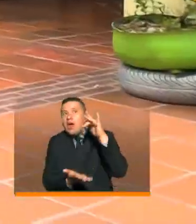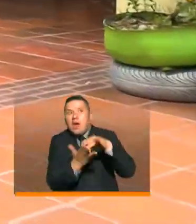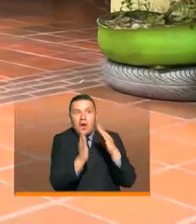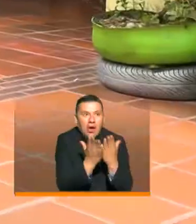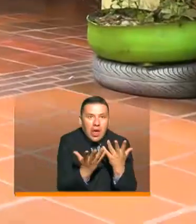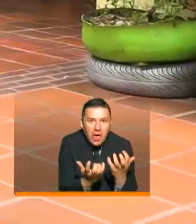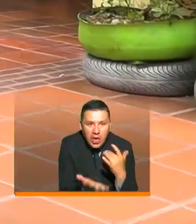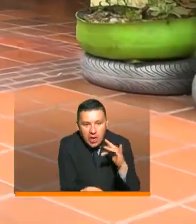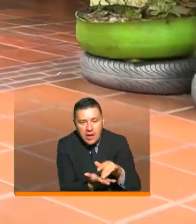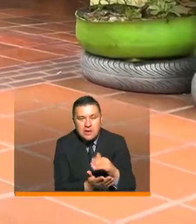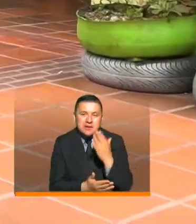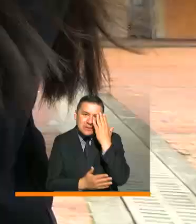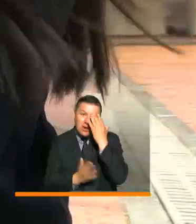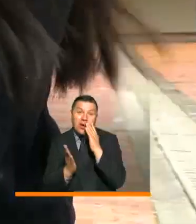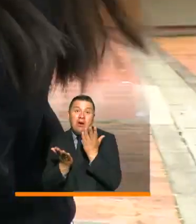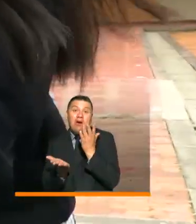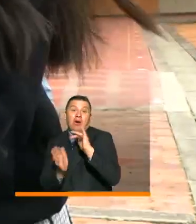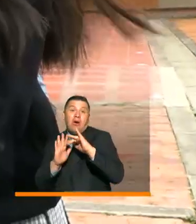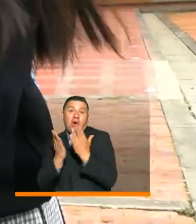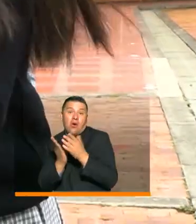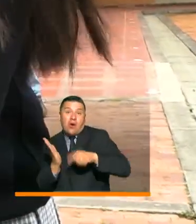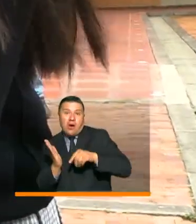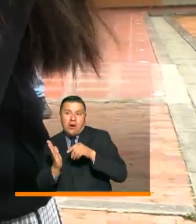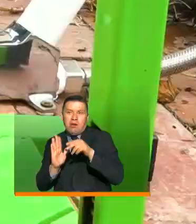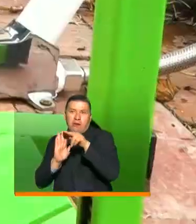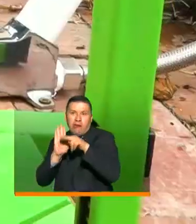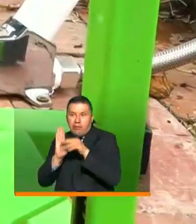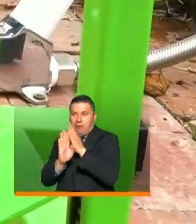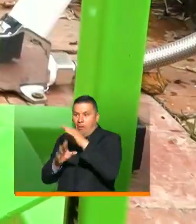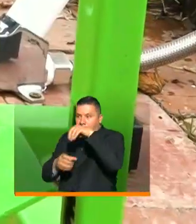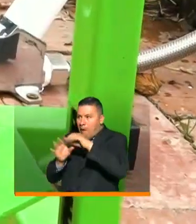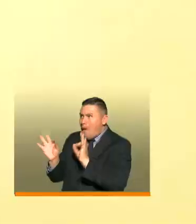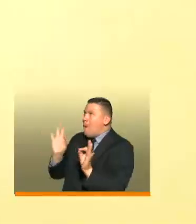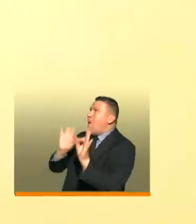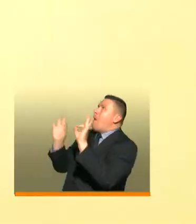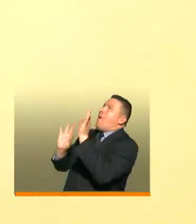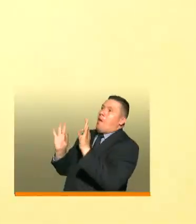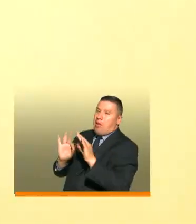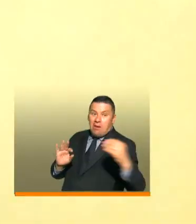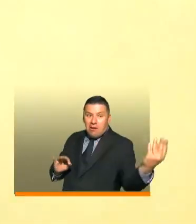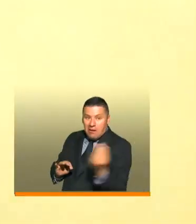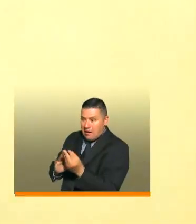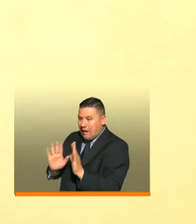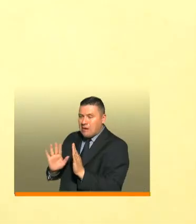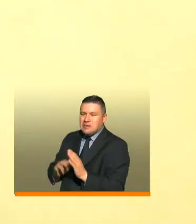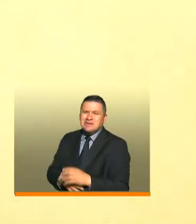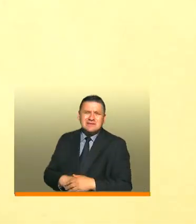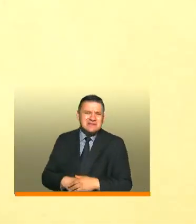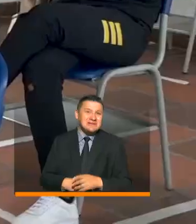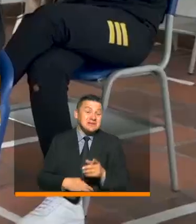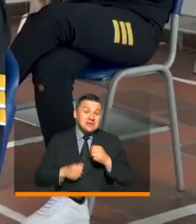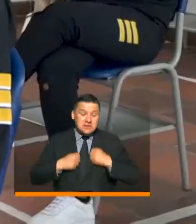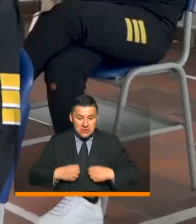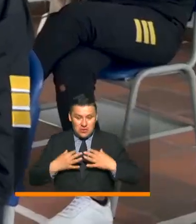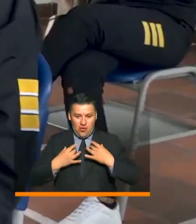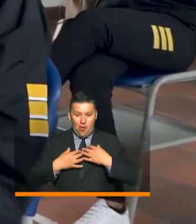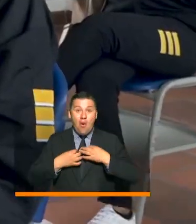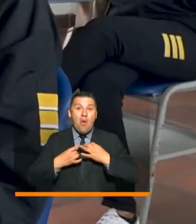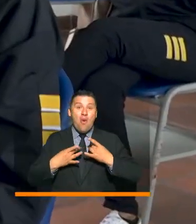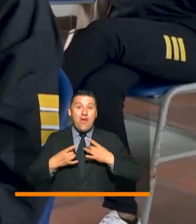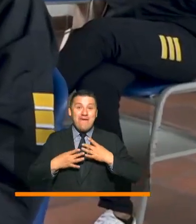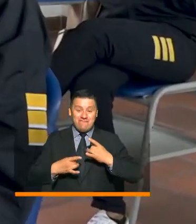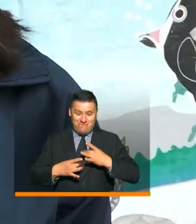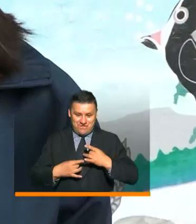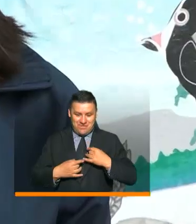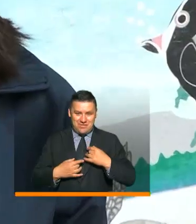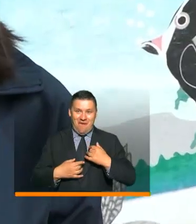colegio. Aparte que el colegio ha hecho todo lo de las normas de bioseguridad y todo para que ellos estén bien. Eso de ponerse uno el uniforme, de otra vez